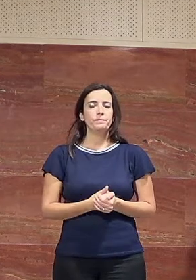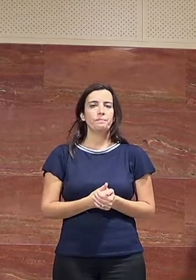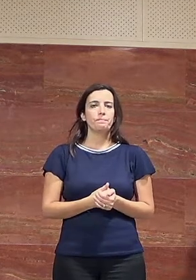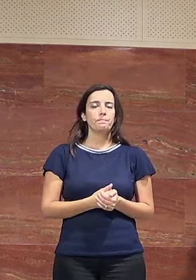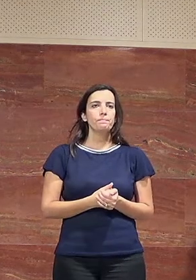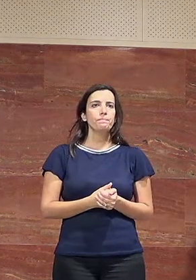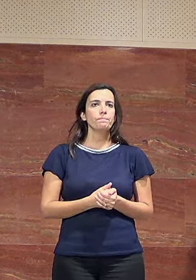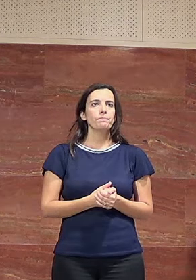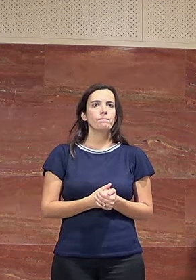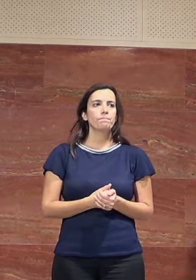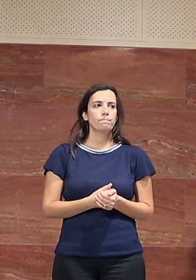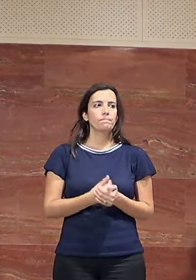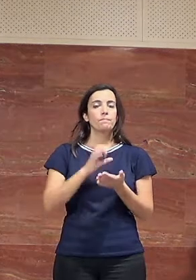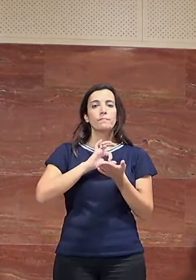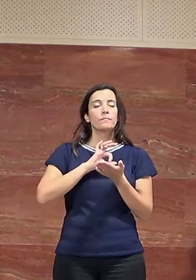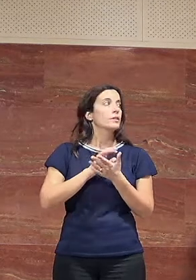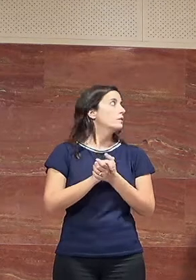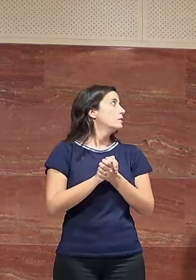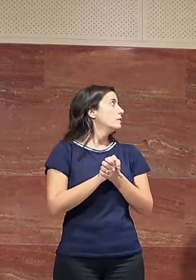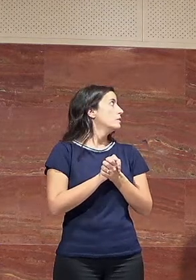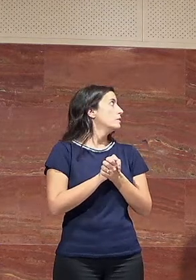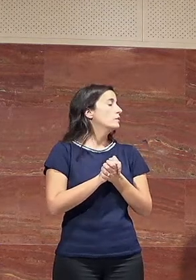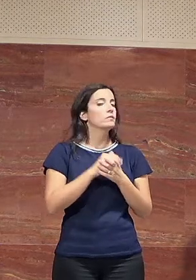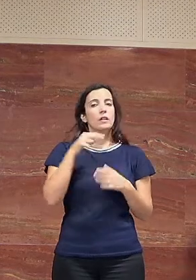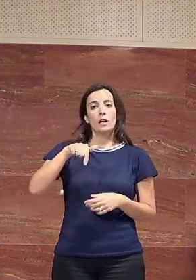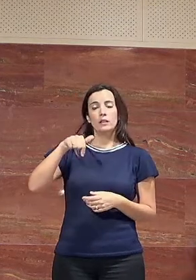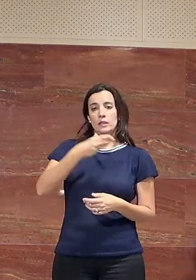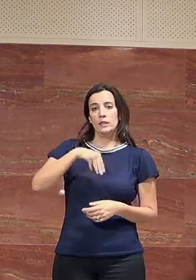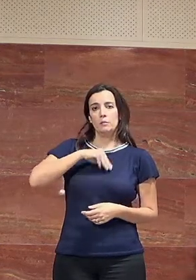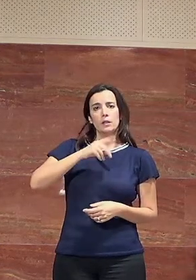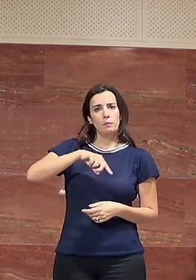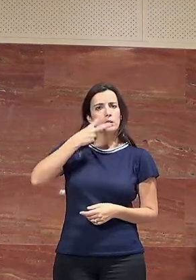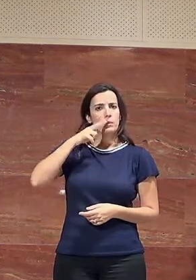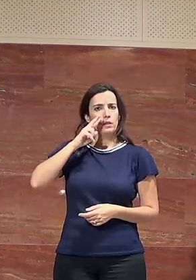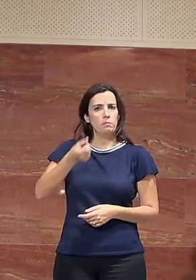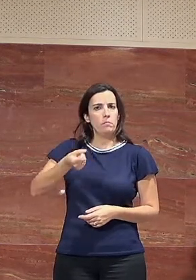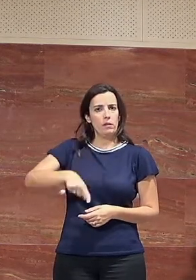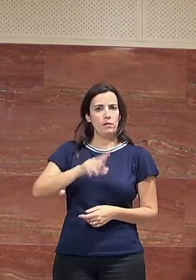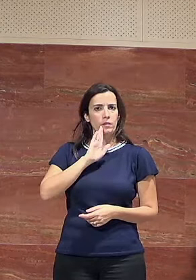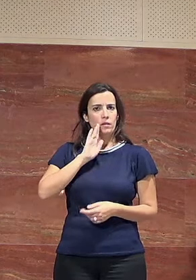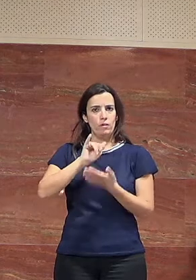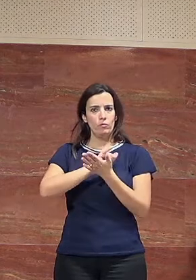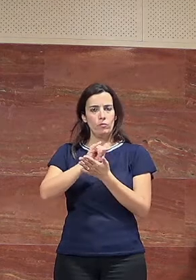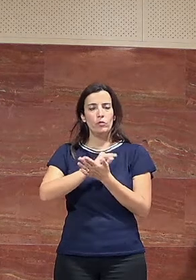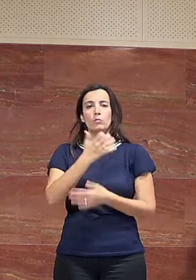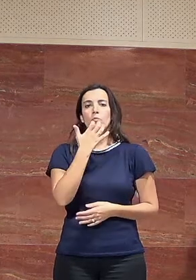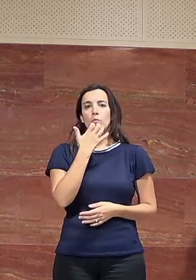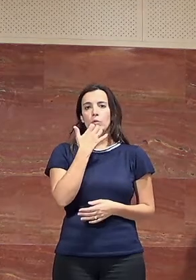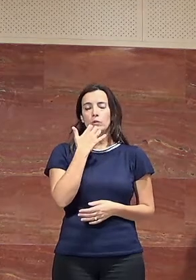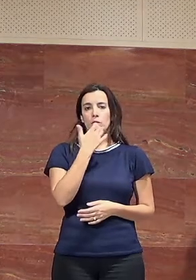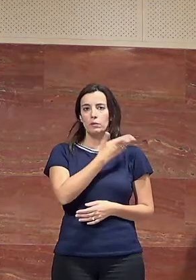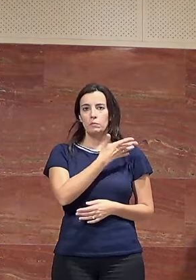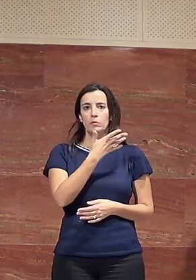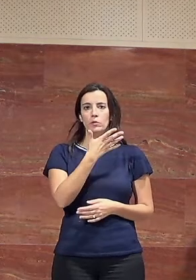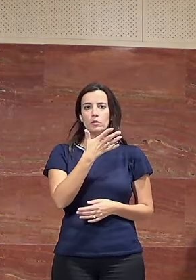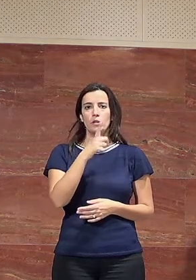Bien, experiencias muy parecidas a estas se han hecho aquí en España. Por ejemplo, esta otra en Granollers,